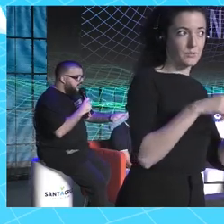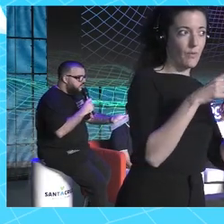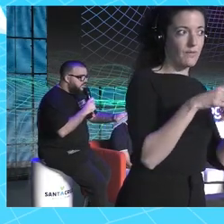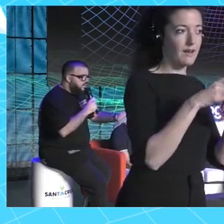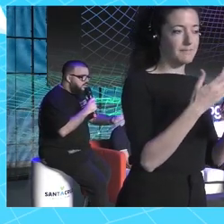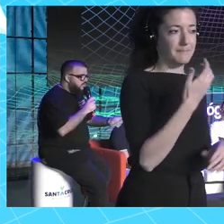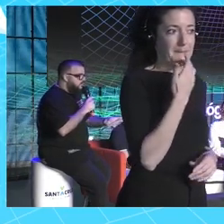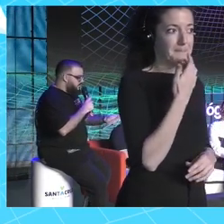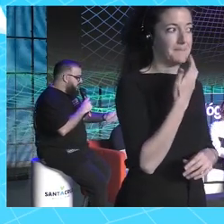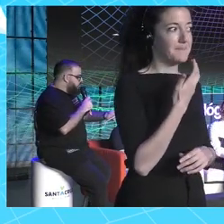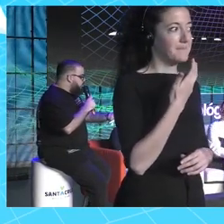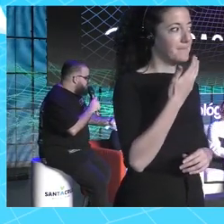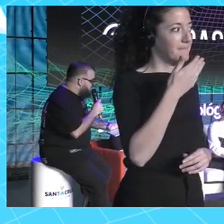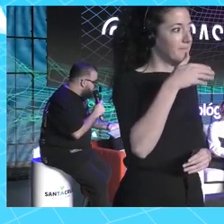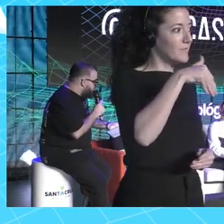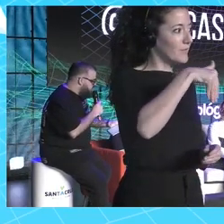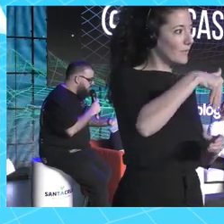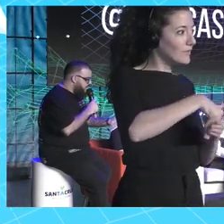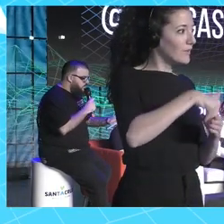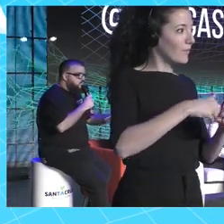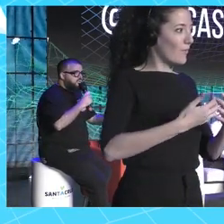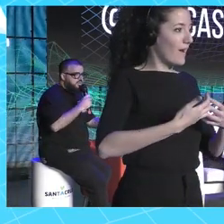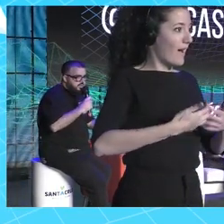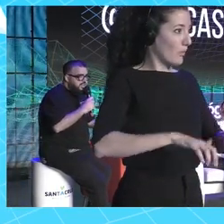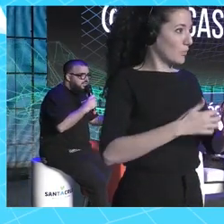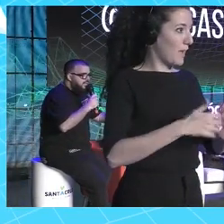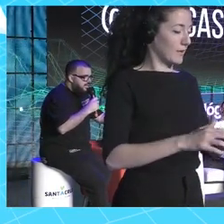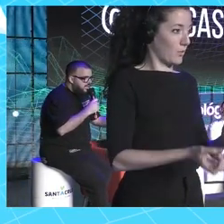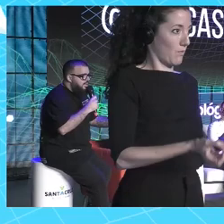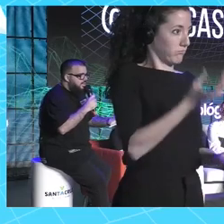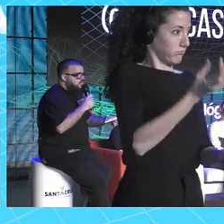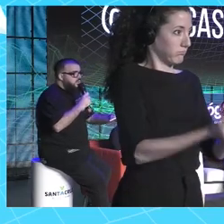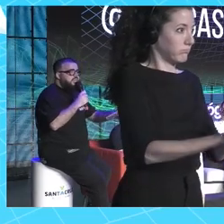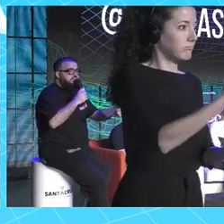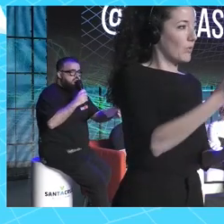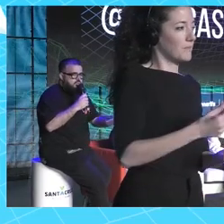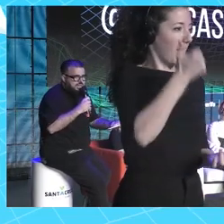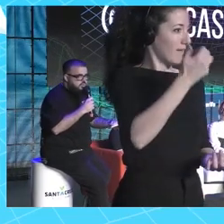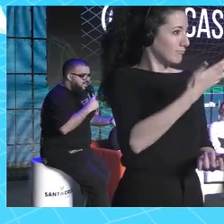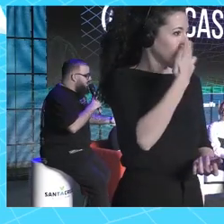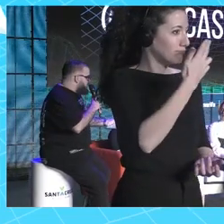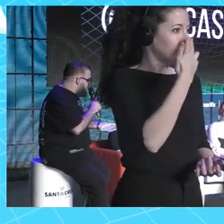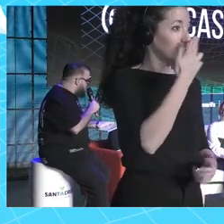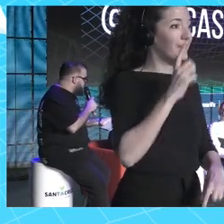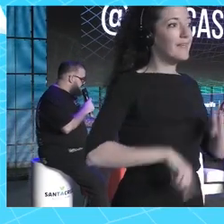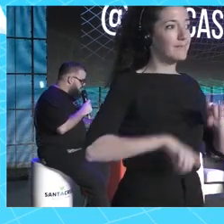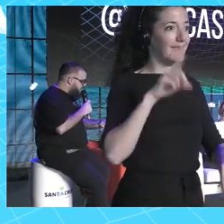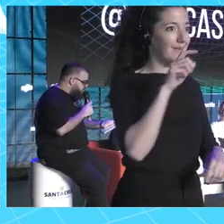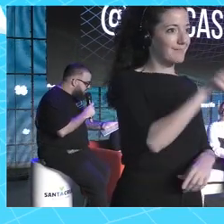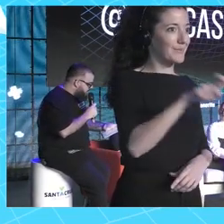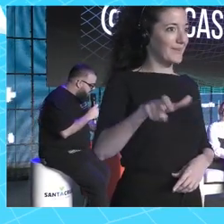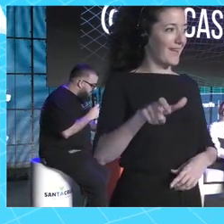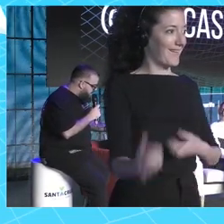crear contenido más automatizado o un contenido incluso de mayor interés teniendo en cuenta datos como en la comunidad que os siguen